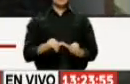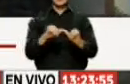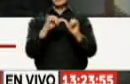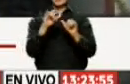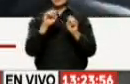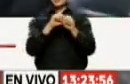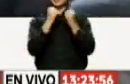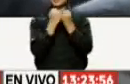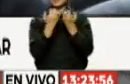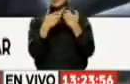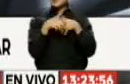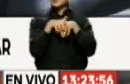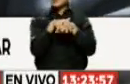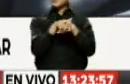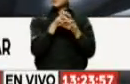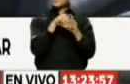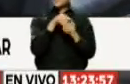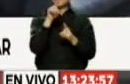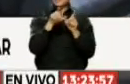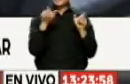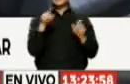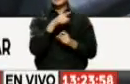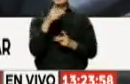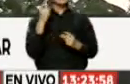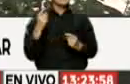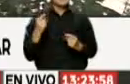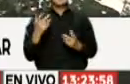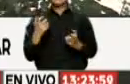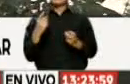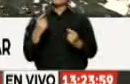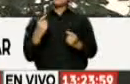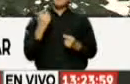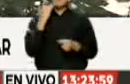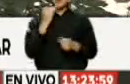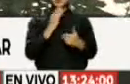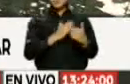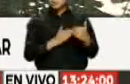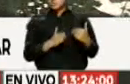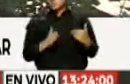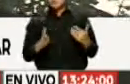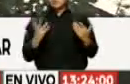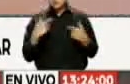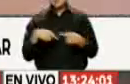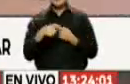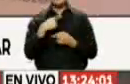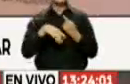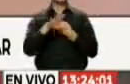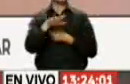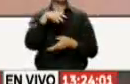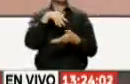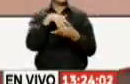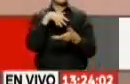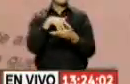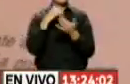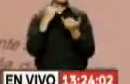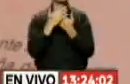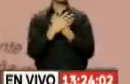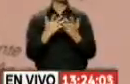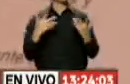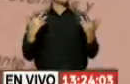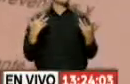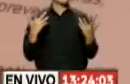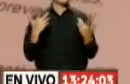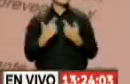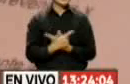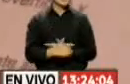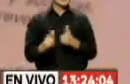a la sociedad. Muchos esperan que el tiempo corra, los plazos se cumplan y regresen a las aulas, pero esta vez en